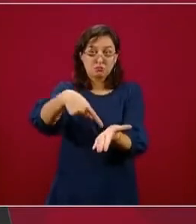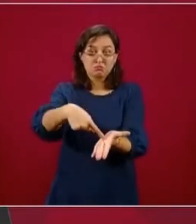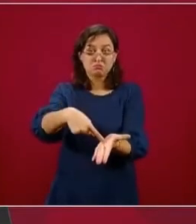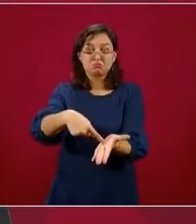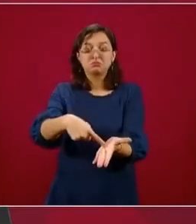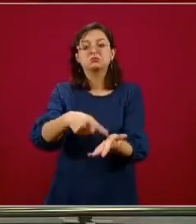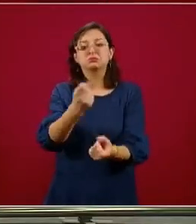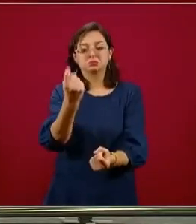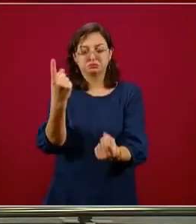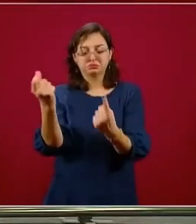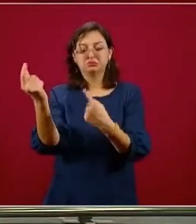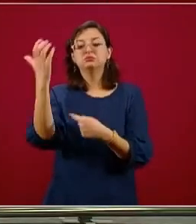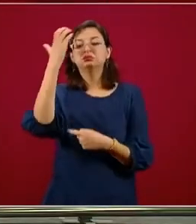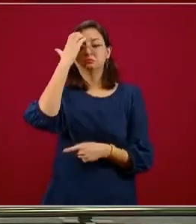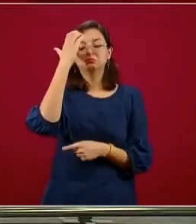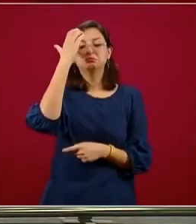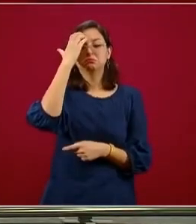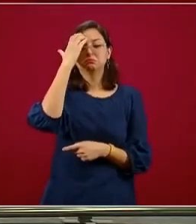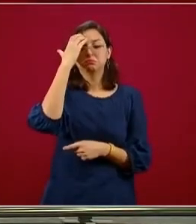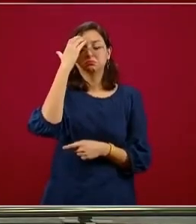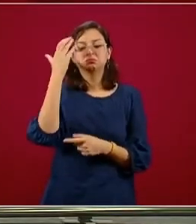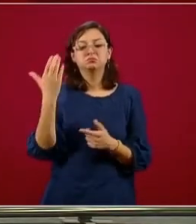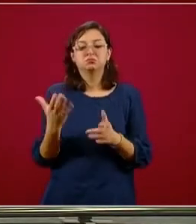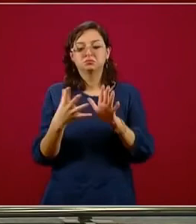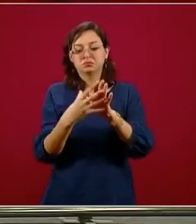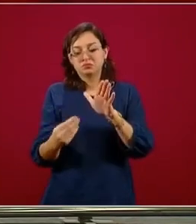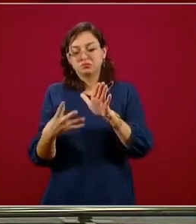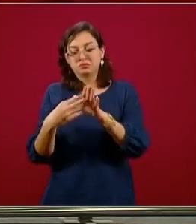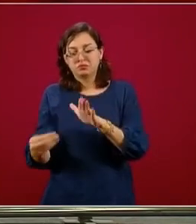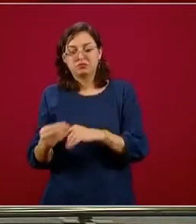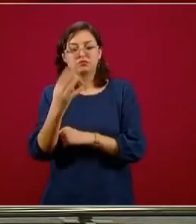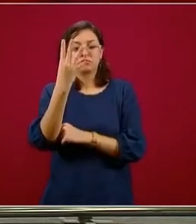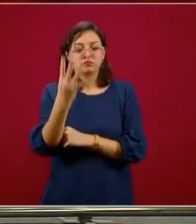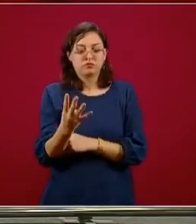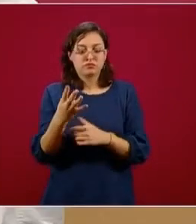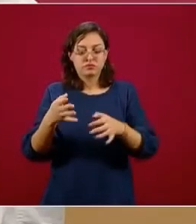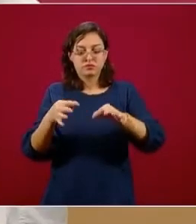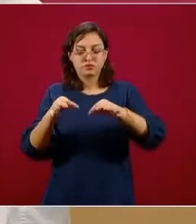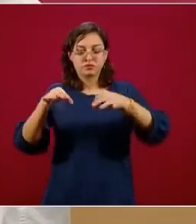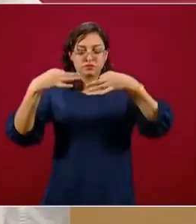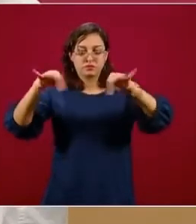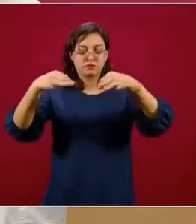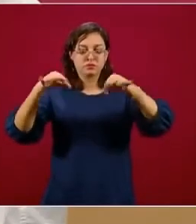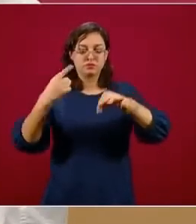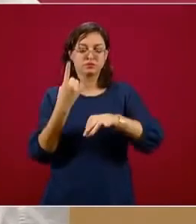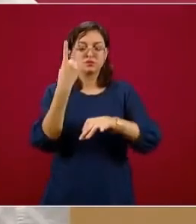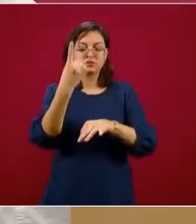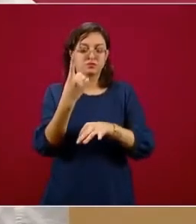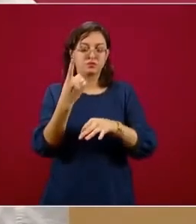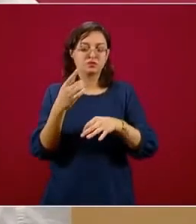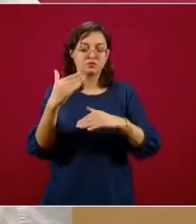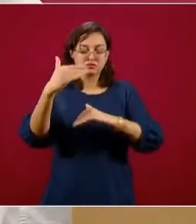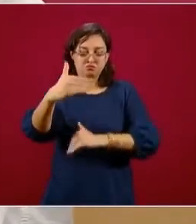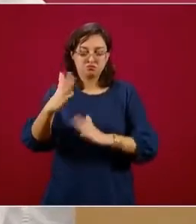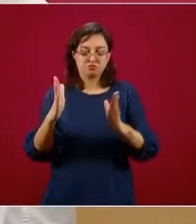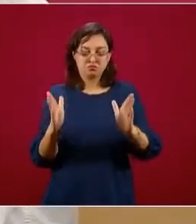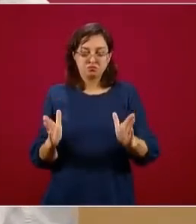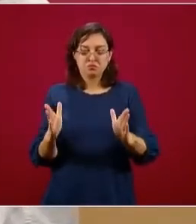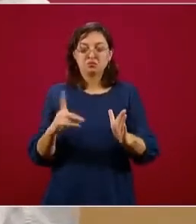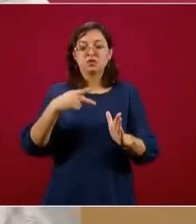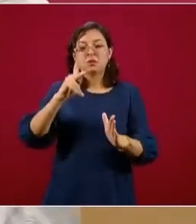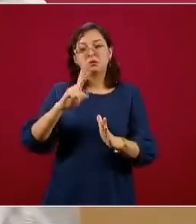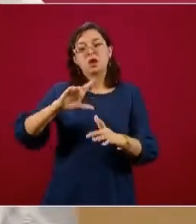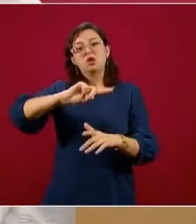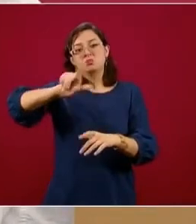algunos conocido, que tiene 4 copias y tiene una sola página en tamaño oficio, pero después